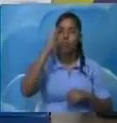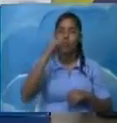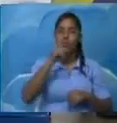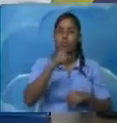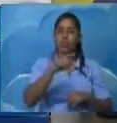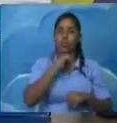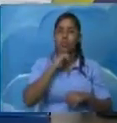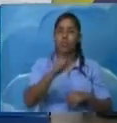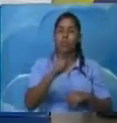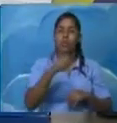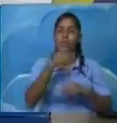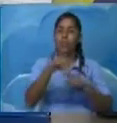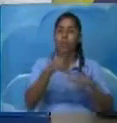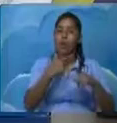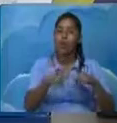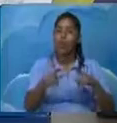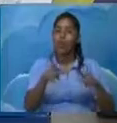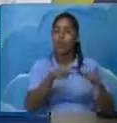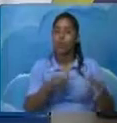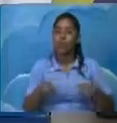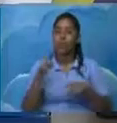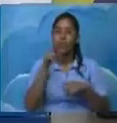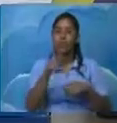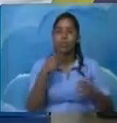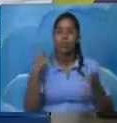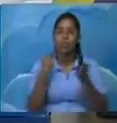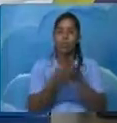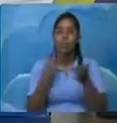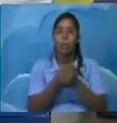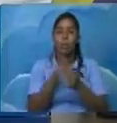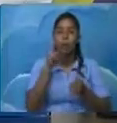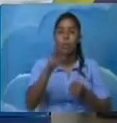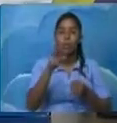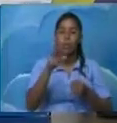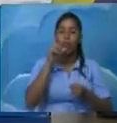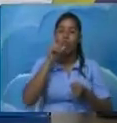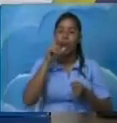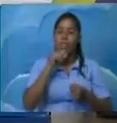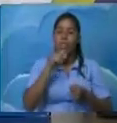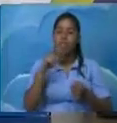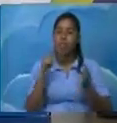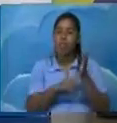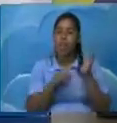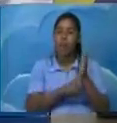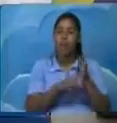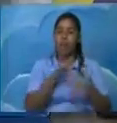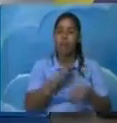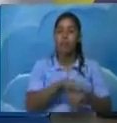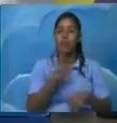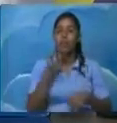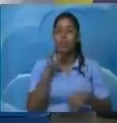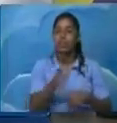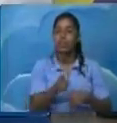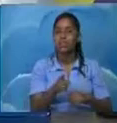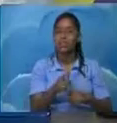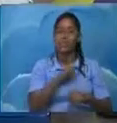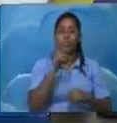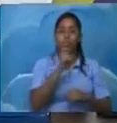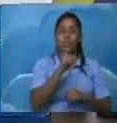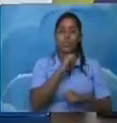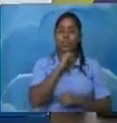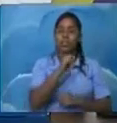eres extranjero. Tú me pagas mis 2 gallinas que me debes porque a ti